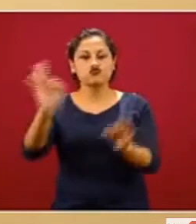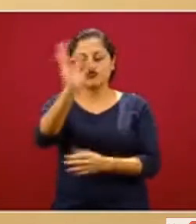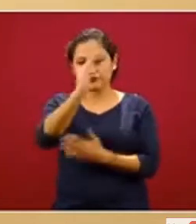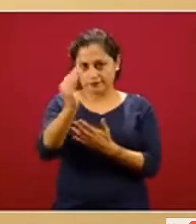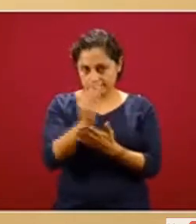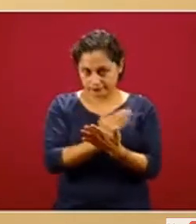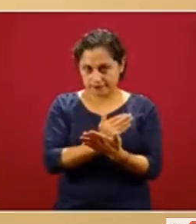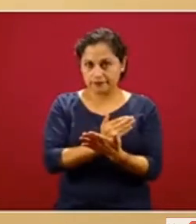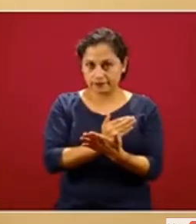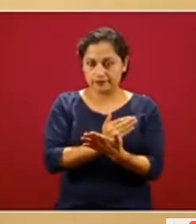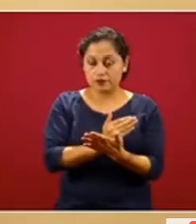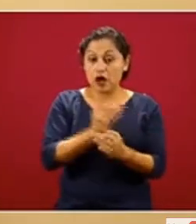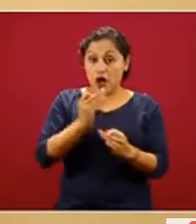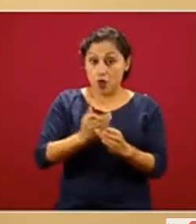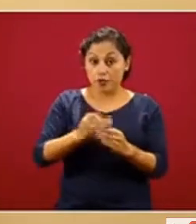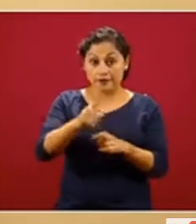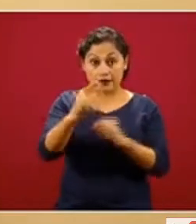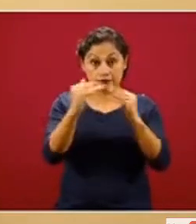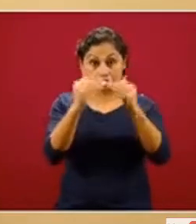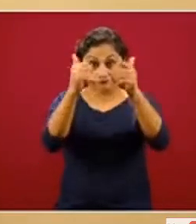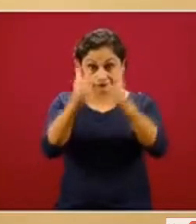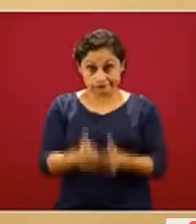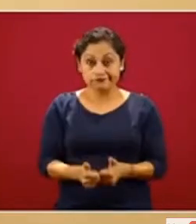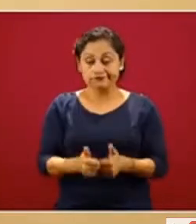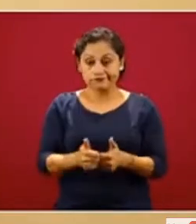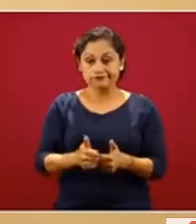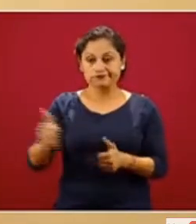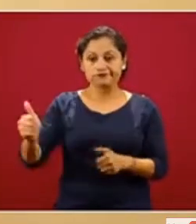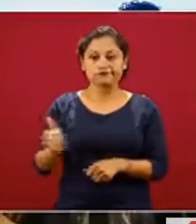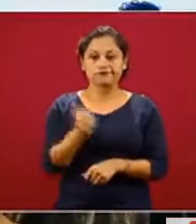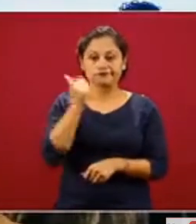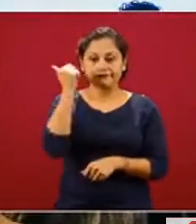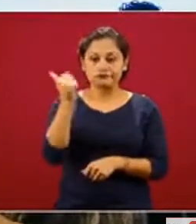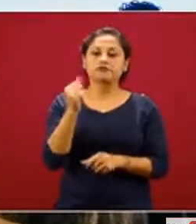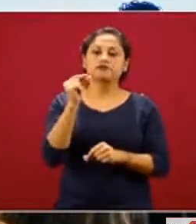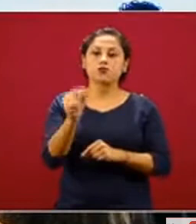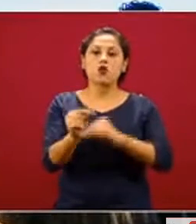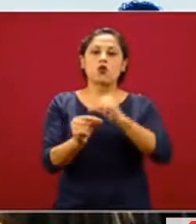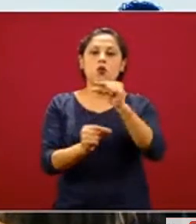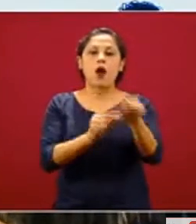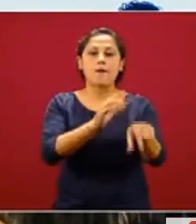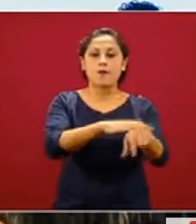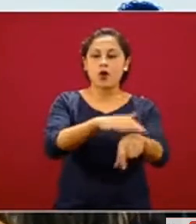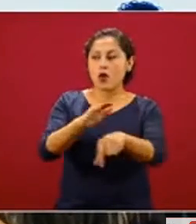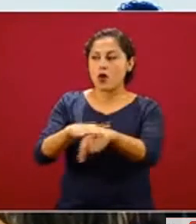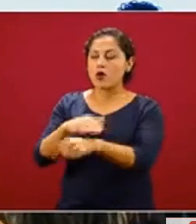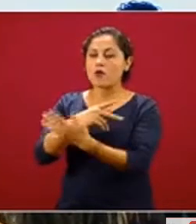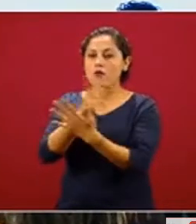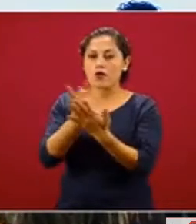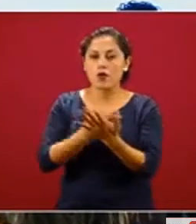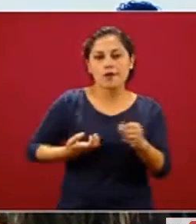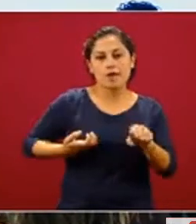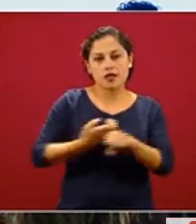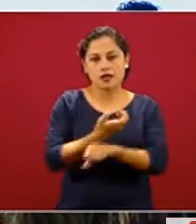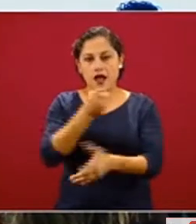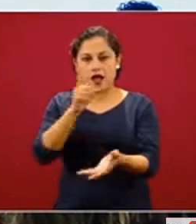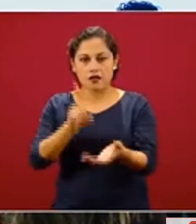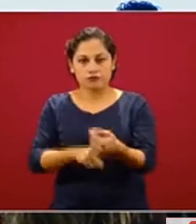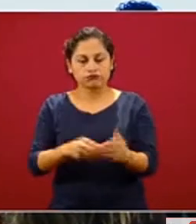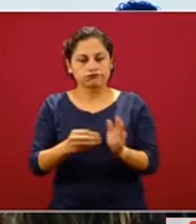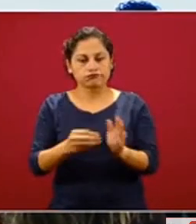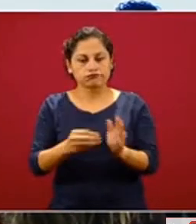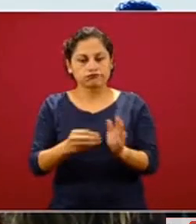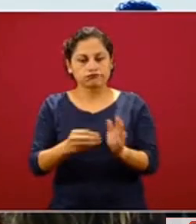pandemia de COVID, donde se fueron ayudando a los diferentes programas estatales a cuáles son estas acciones que se